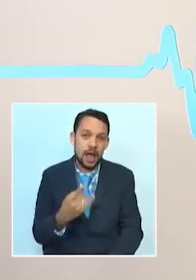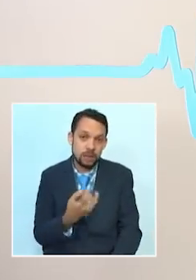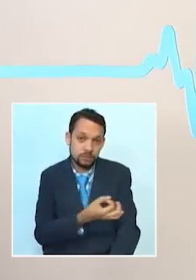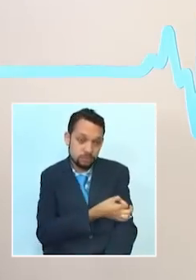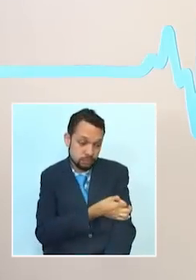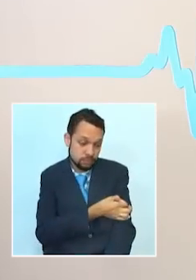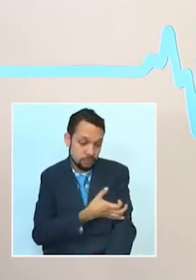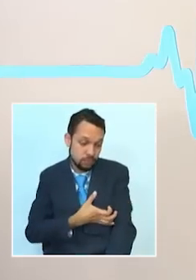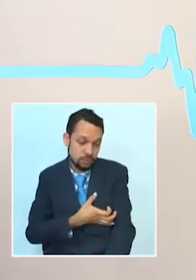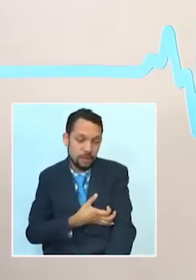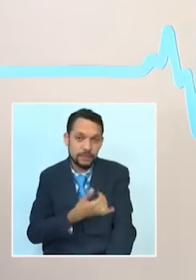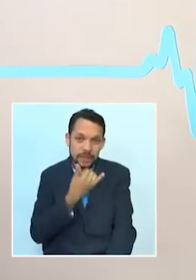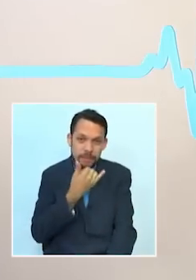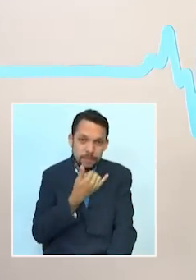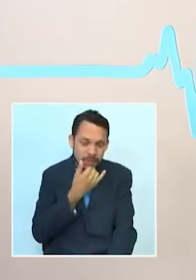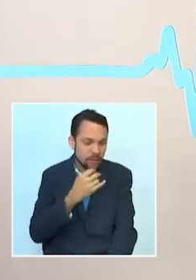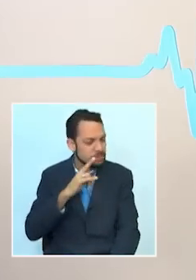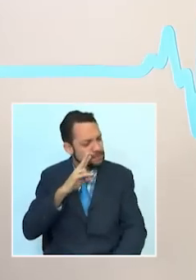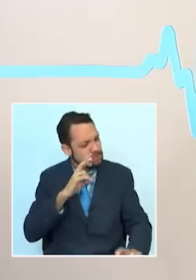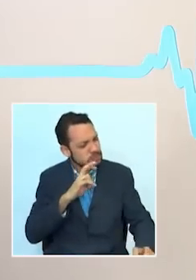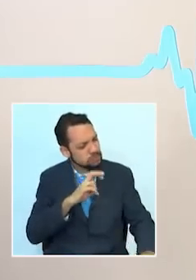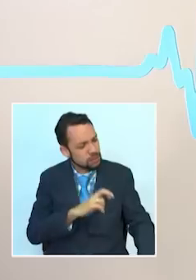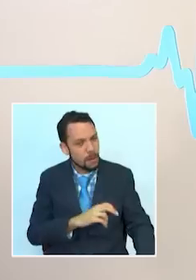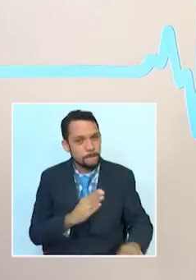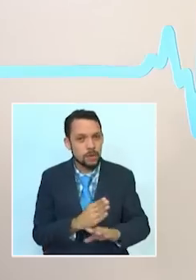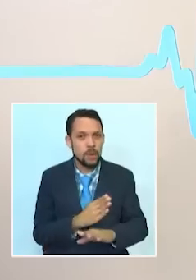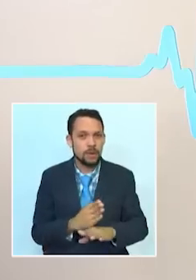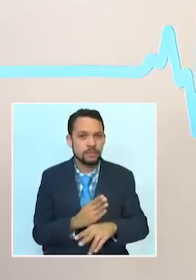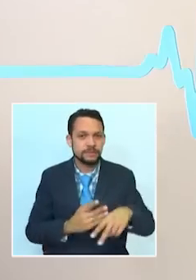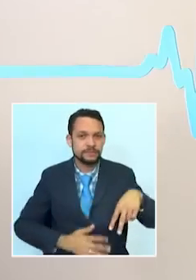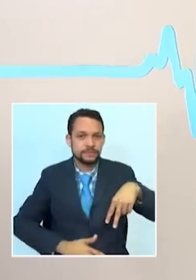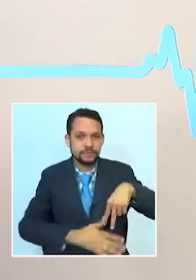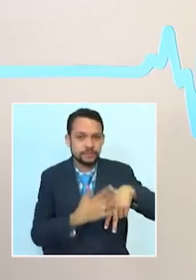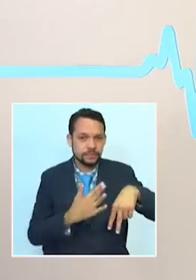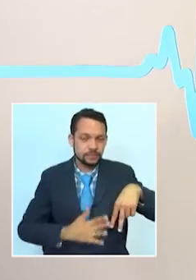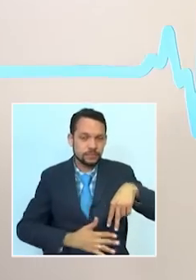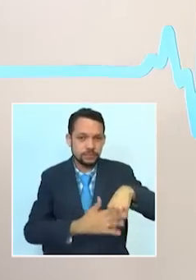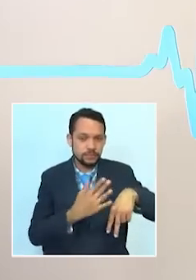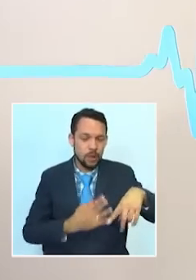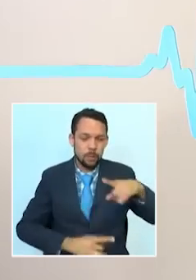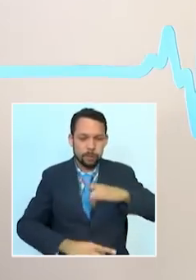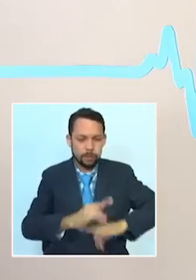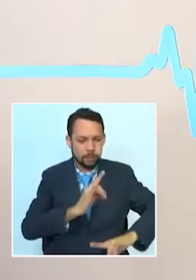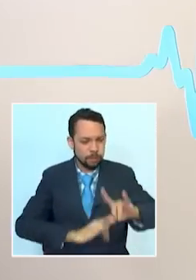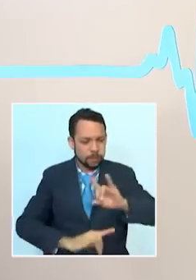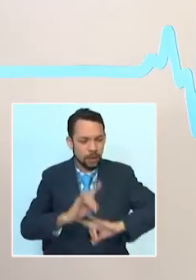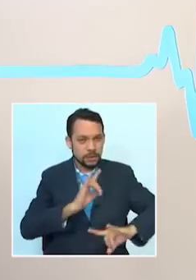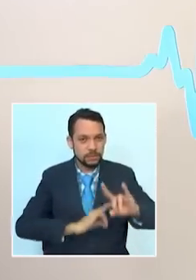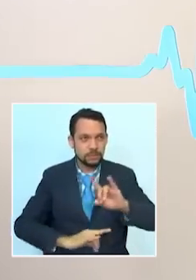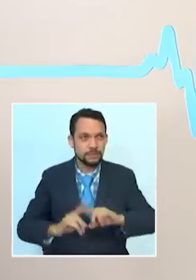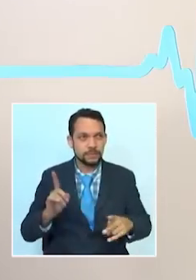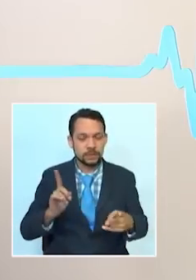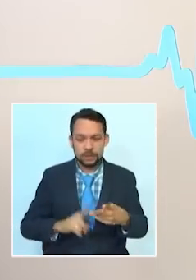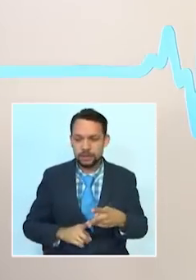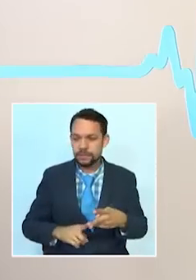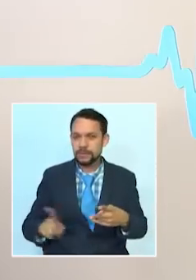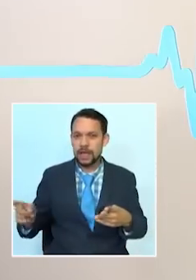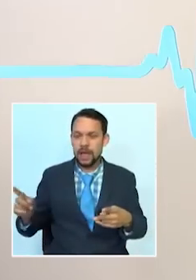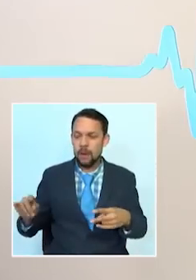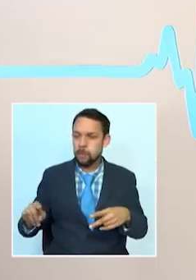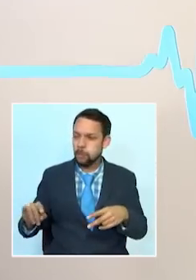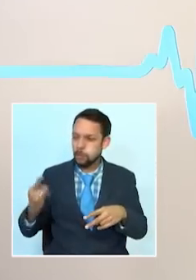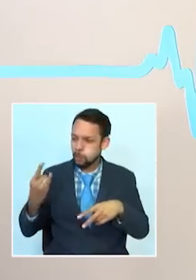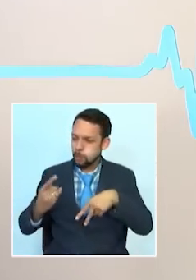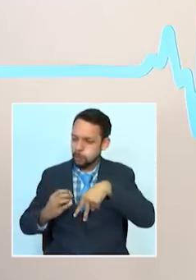Pues nos lleva a pensar Posiblemente sea un problema de circulación o sea un problema vascular hay que ver si la paciente tiene várices si las